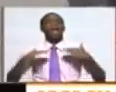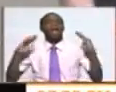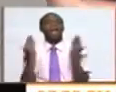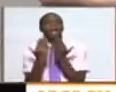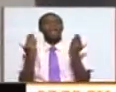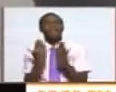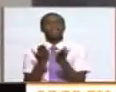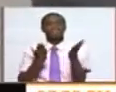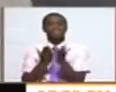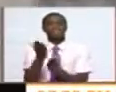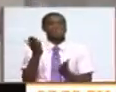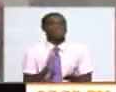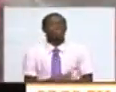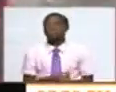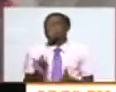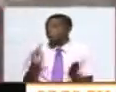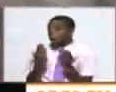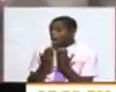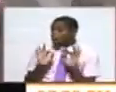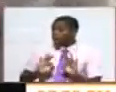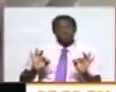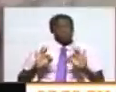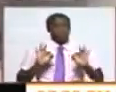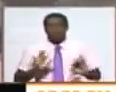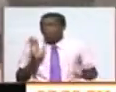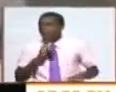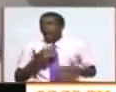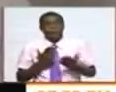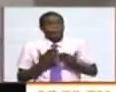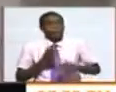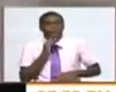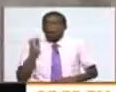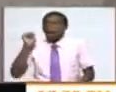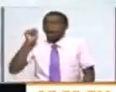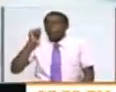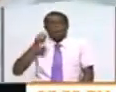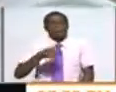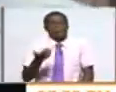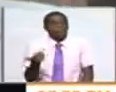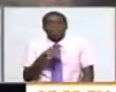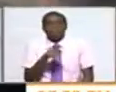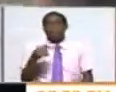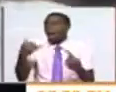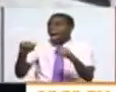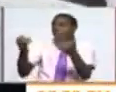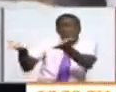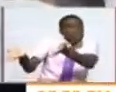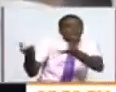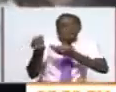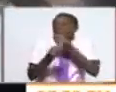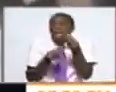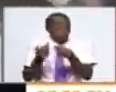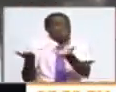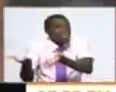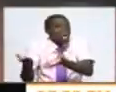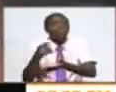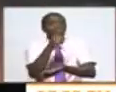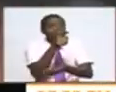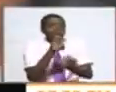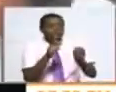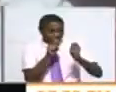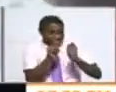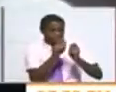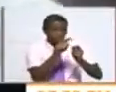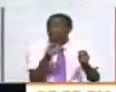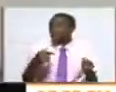Explíqueme. No, no hemos tenido clase. ¿Cómo tengo clase? ¿Cómo tengo clase con esto? Dígame, comunicador social, ¿cómo vamos